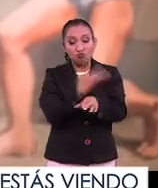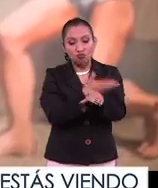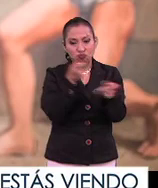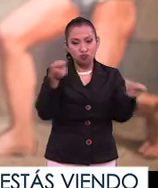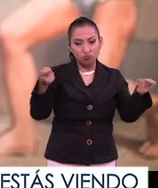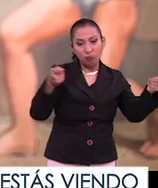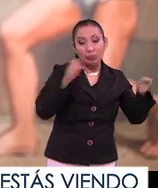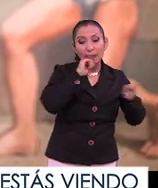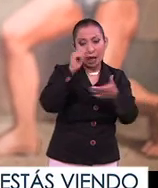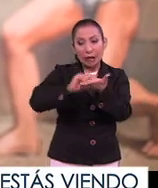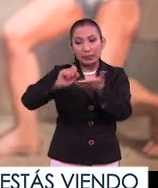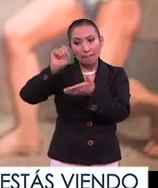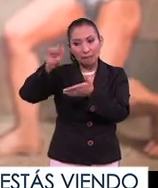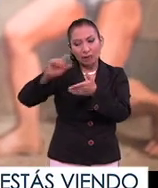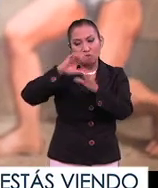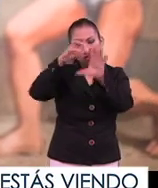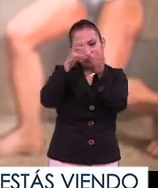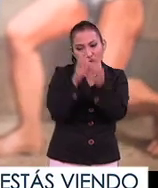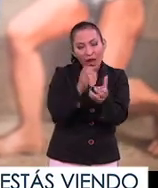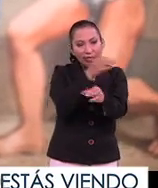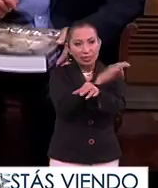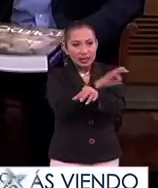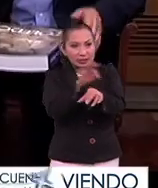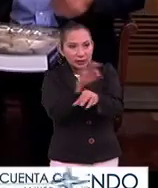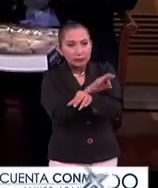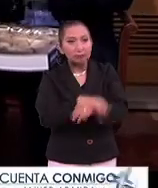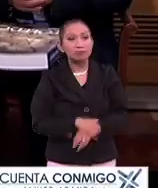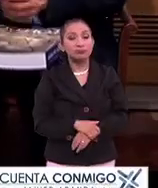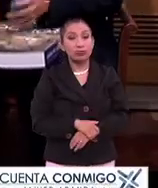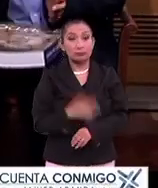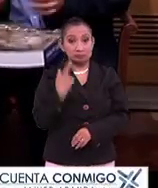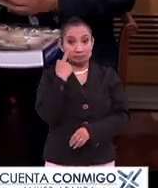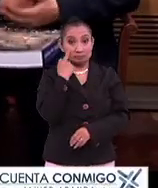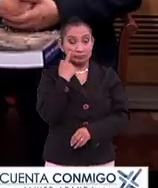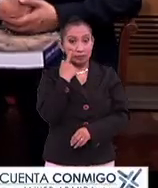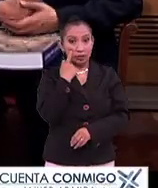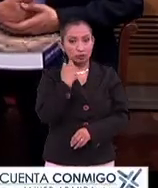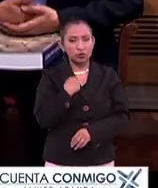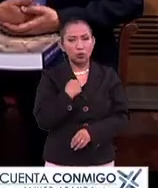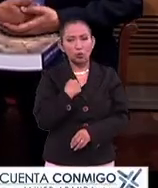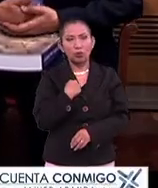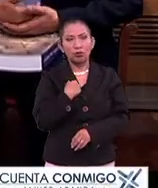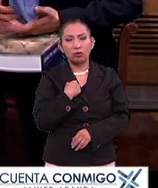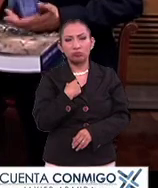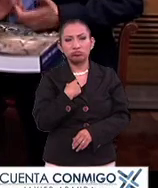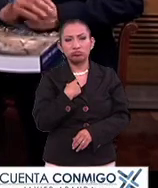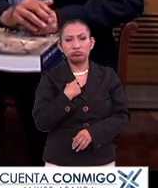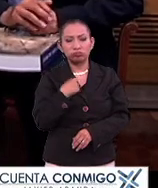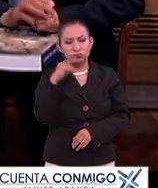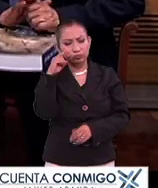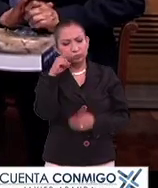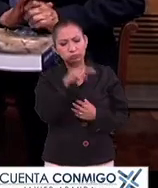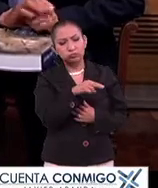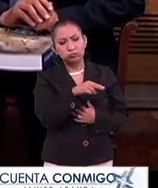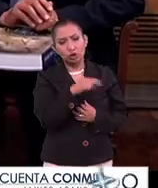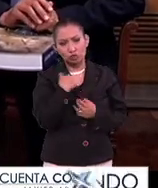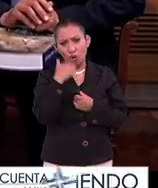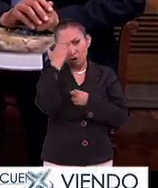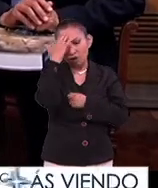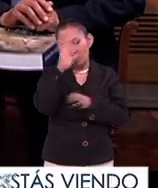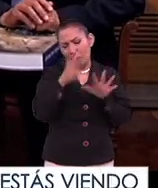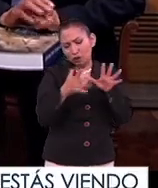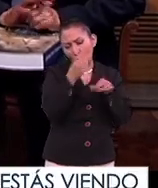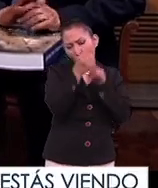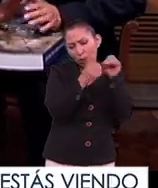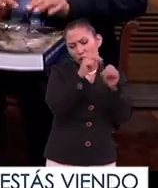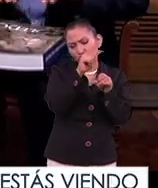coordinar también escribe sobre la cerámica y el diseño. Sí, fíjate, yo, Carlos, estoy viendo que según yo conocía más o menos